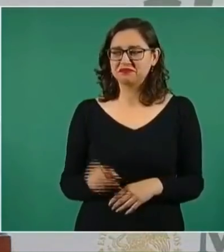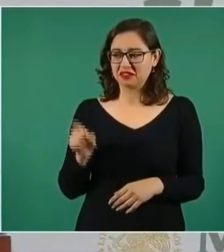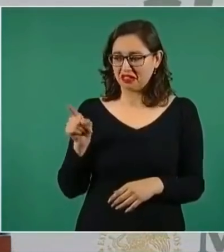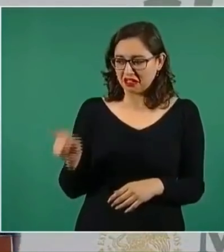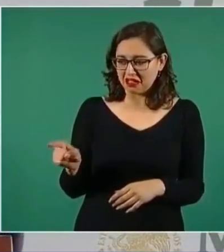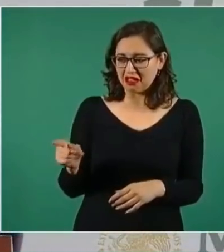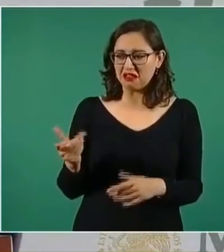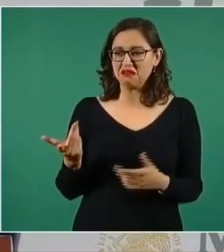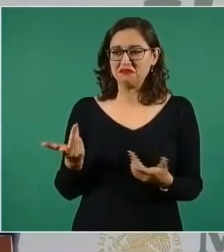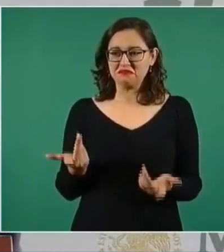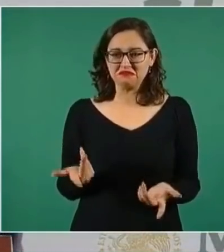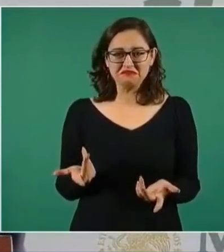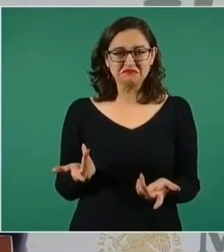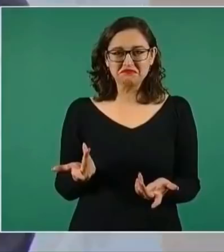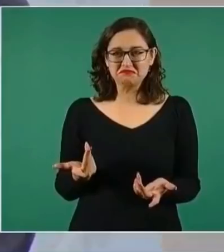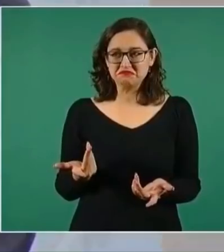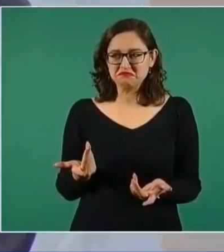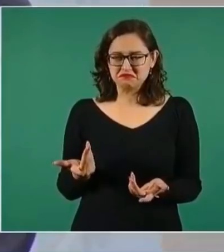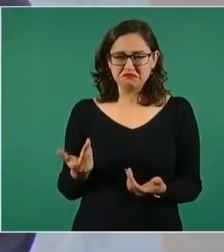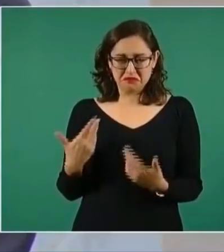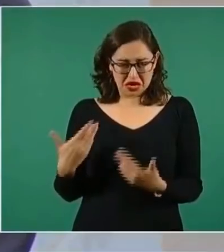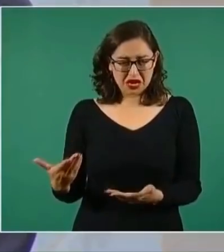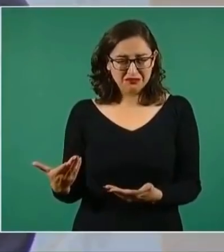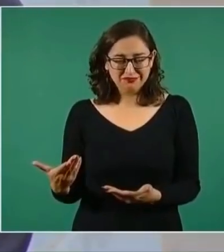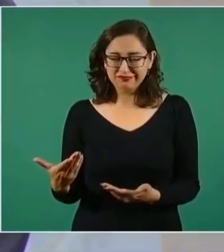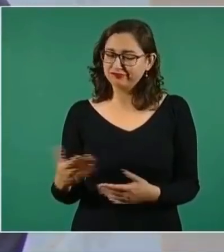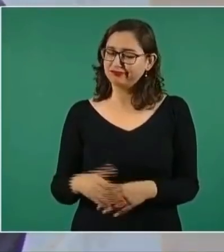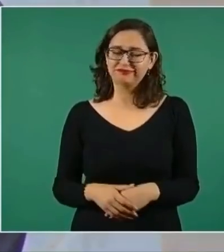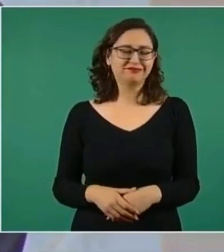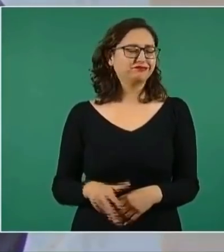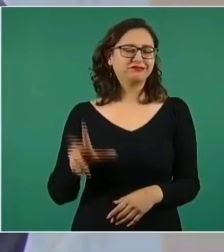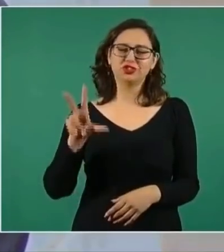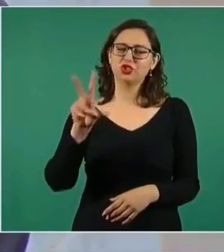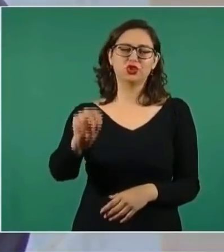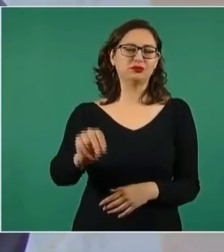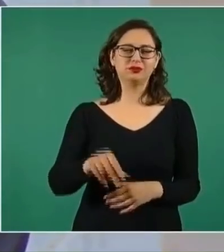La respuesta es un no categórico.